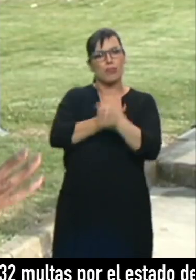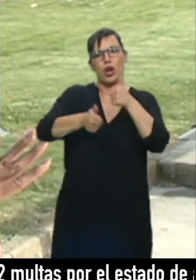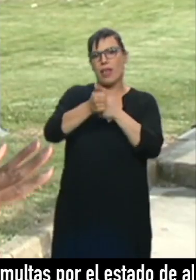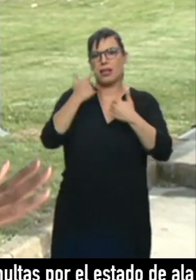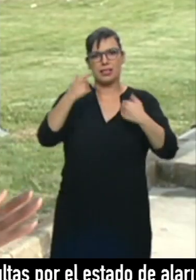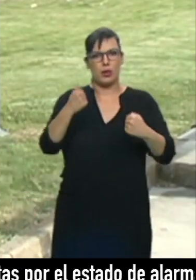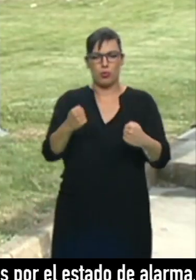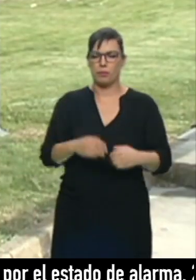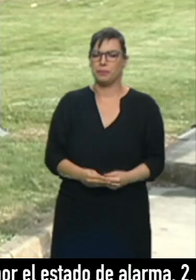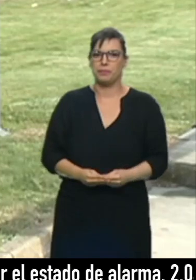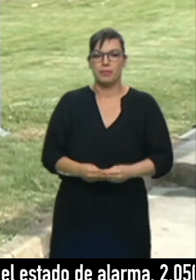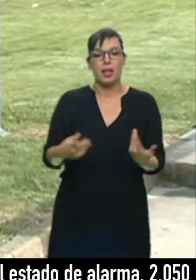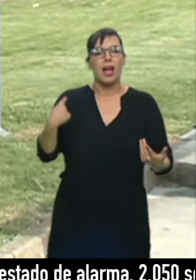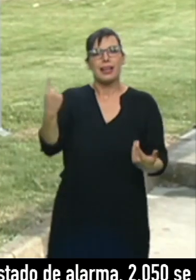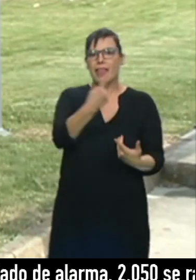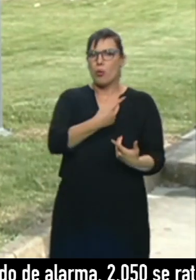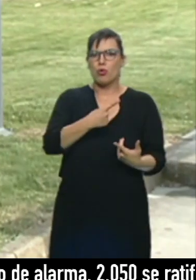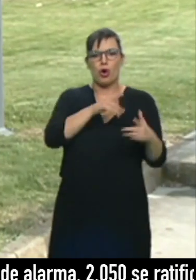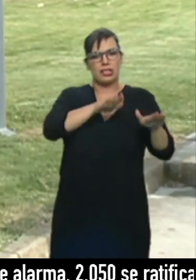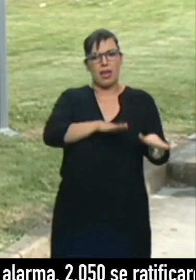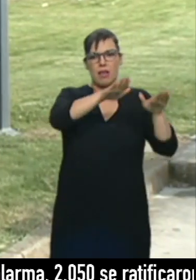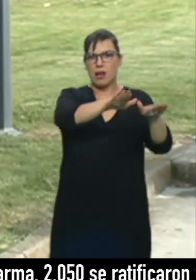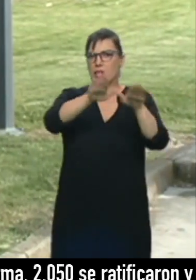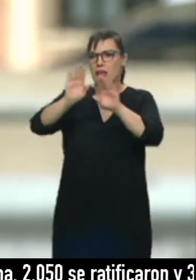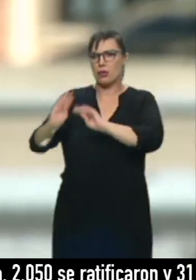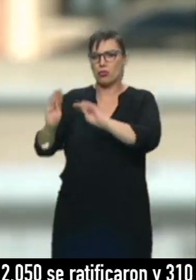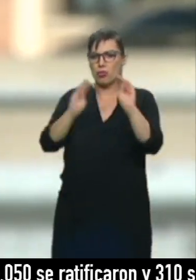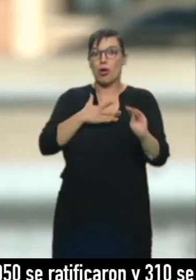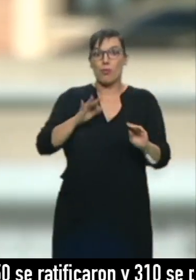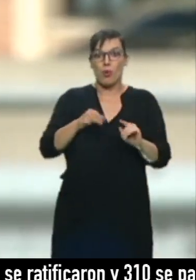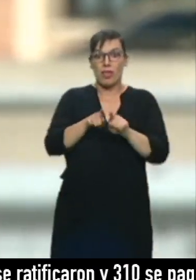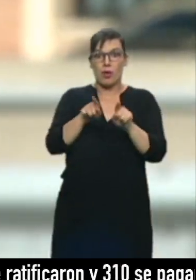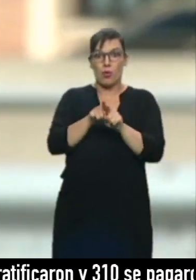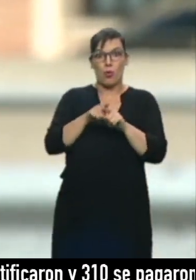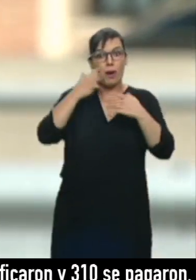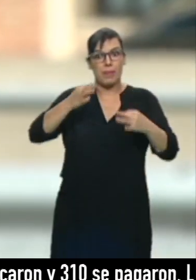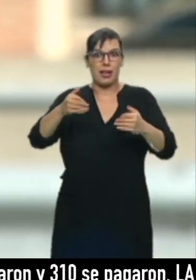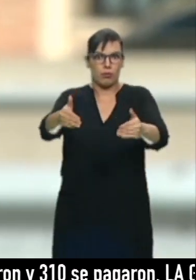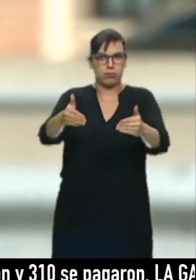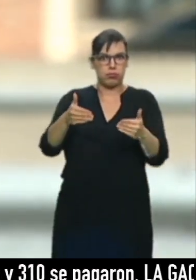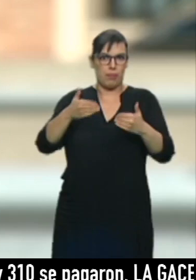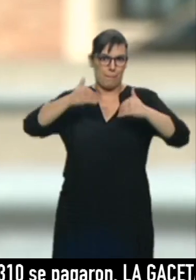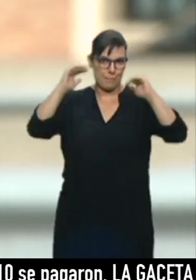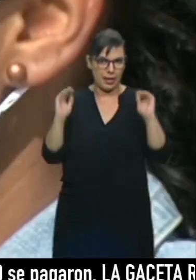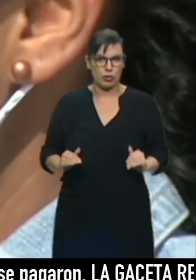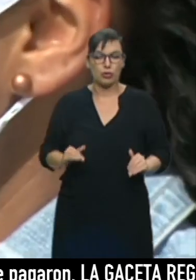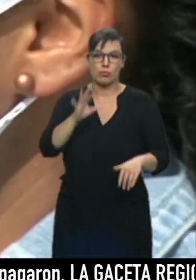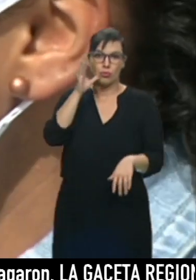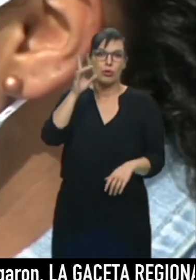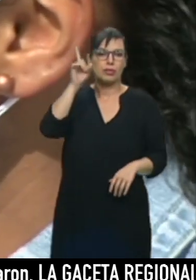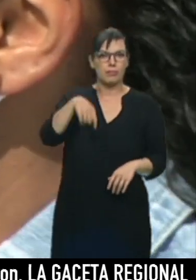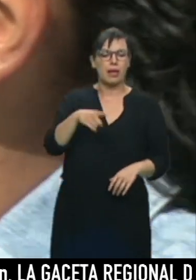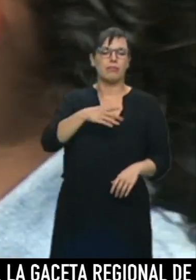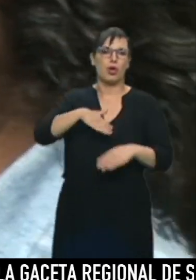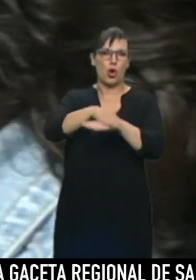que se queda en su sitio y así se puede incluso acortar. Porque podría ser un riesgo. Por ello, el gobierno de España también lo ha